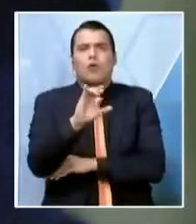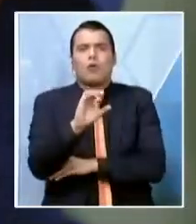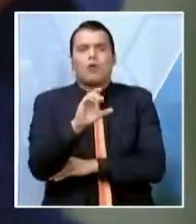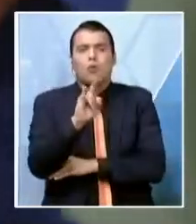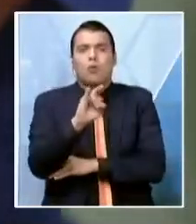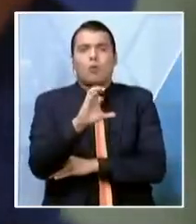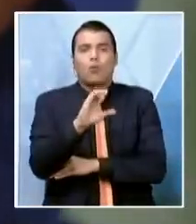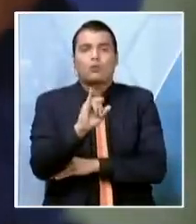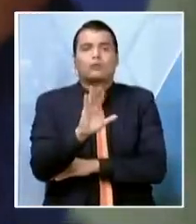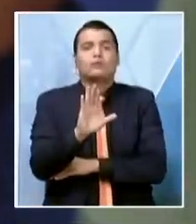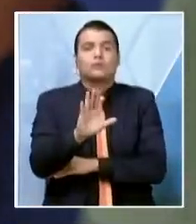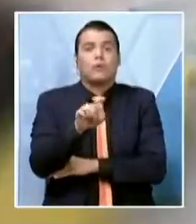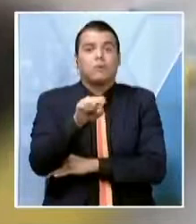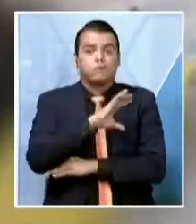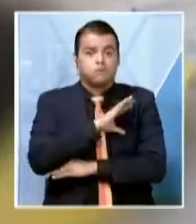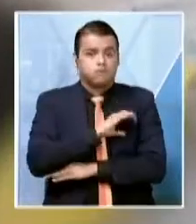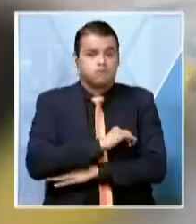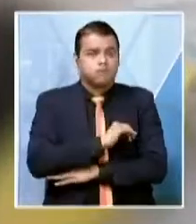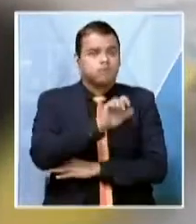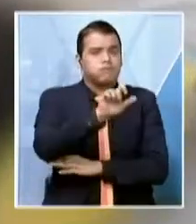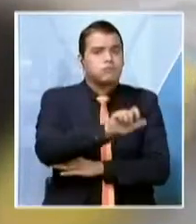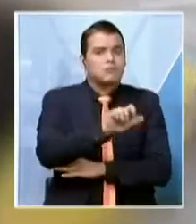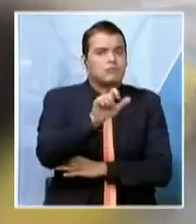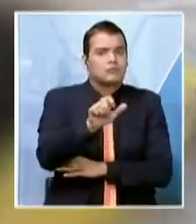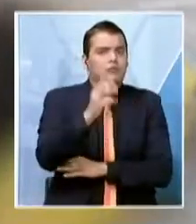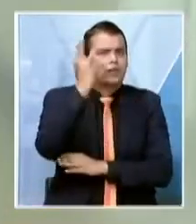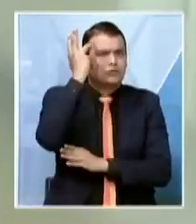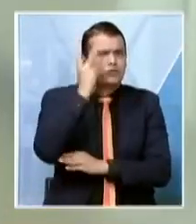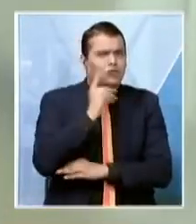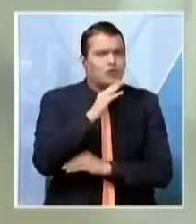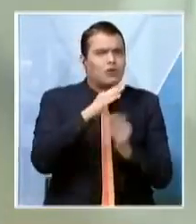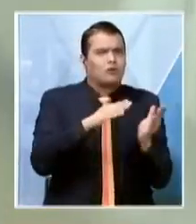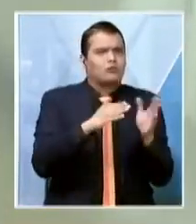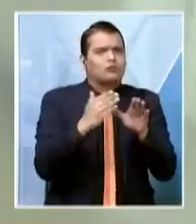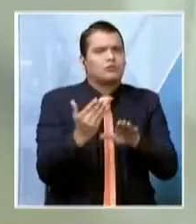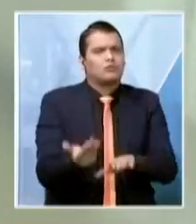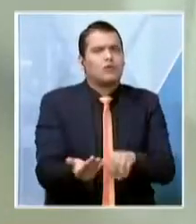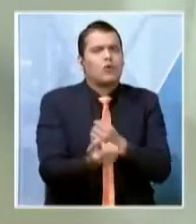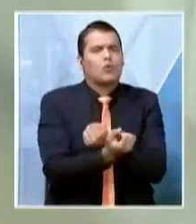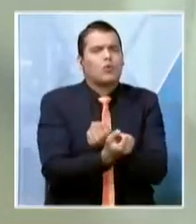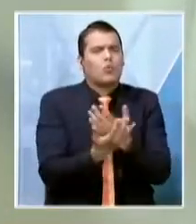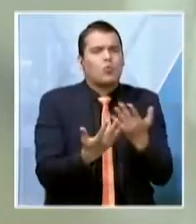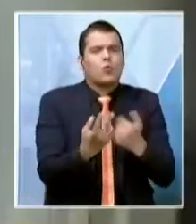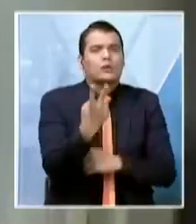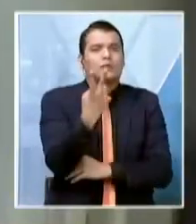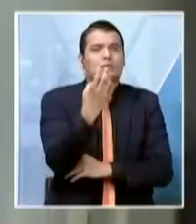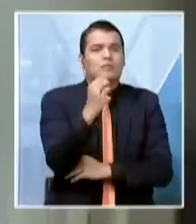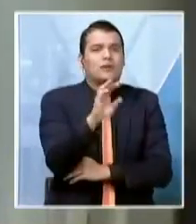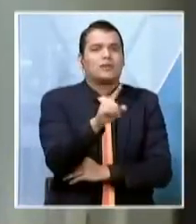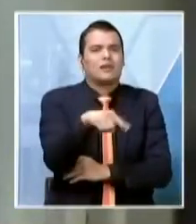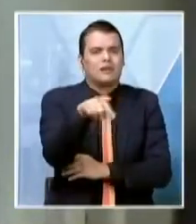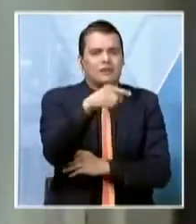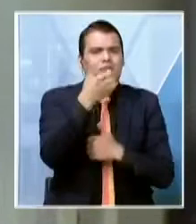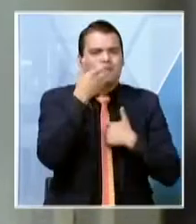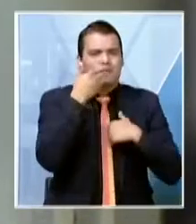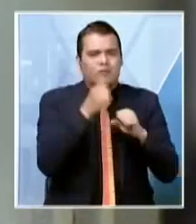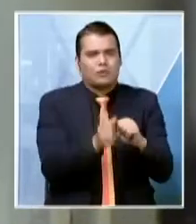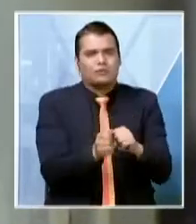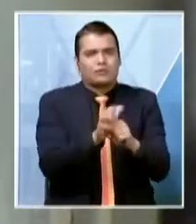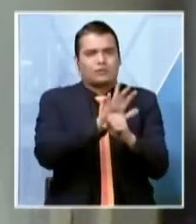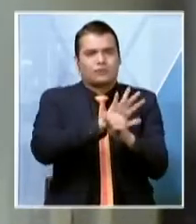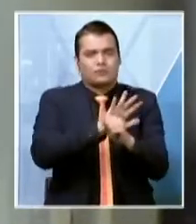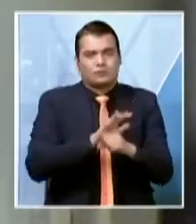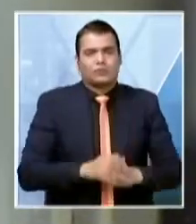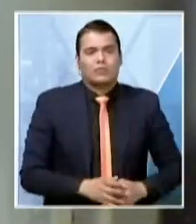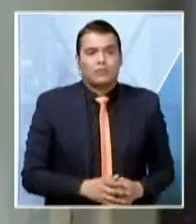en Cali se estima mueren 20 personas por día que tienen enfermedades de base y que contrajeron el virus. La persona que